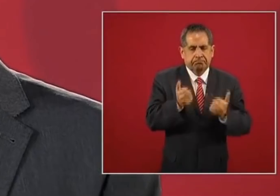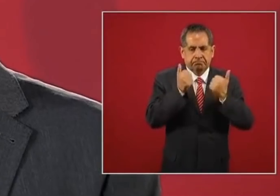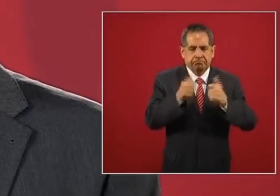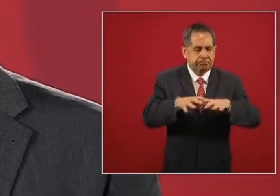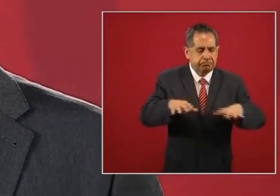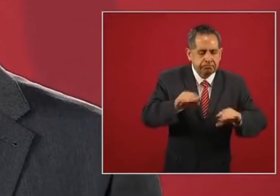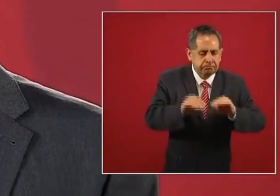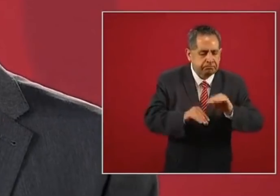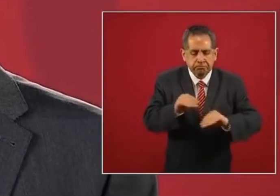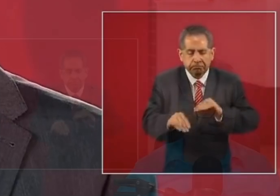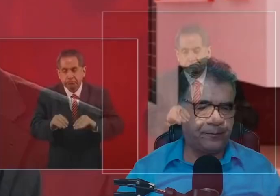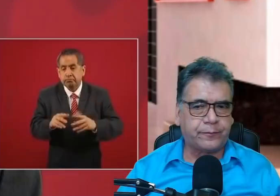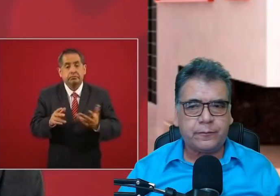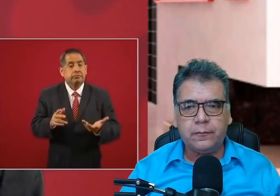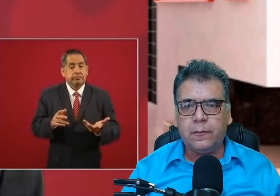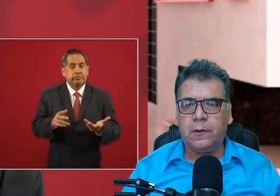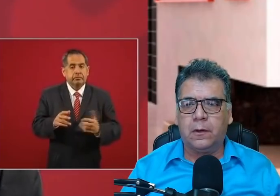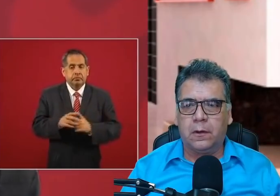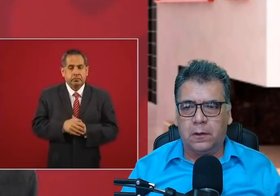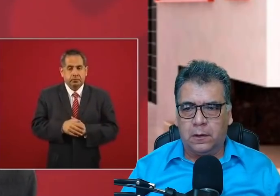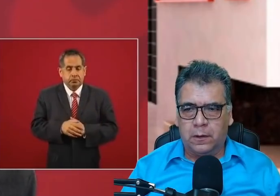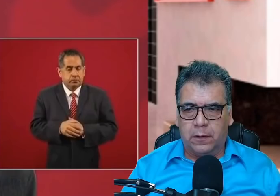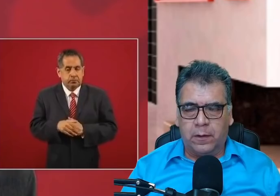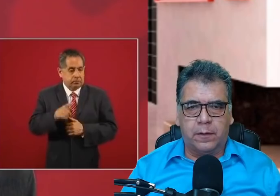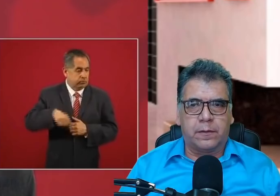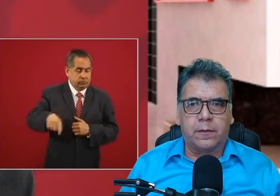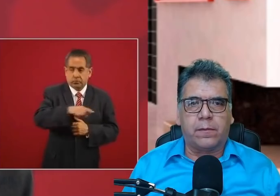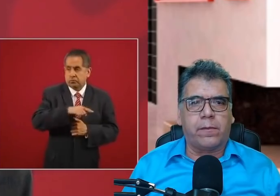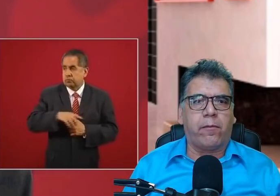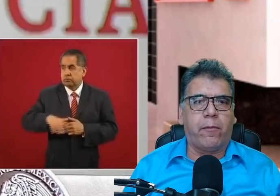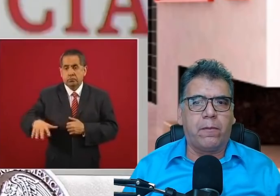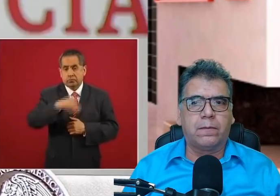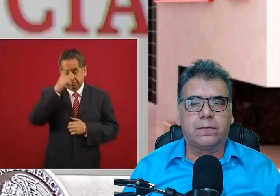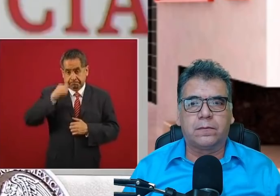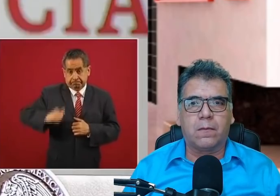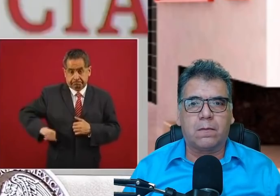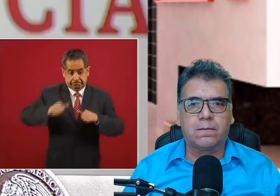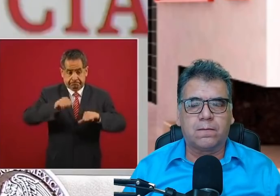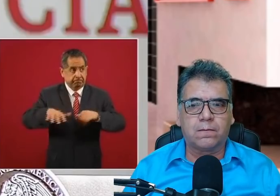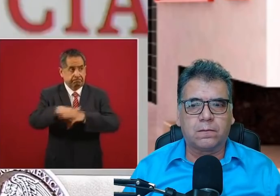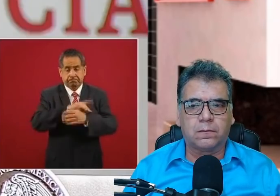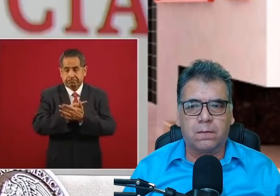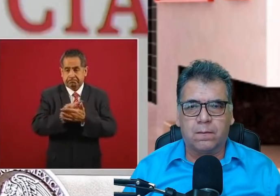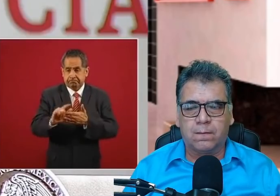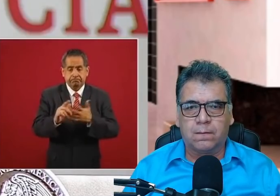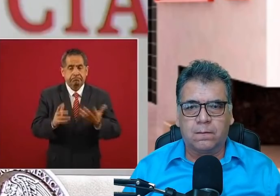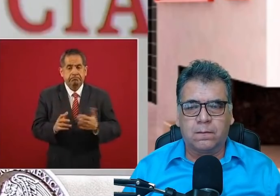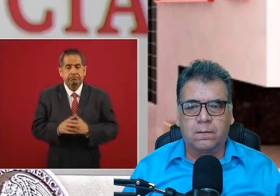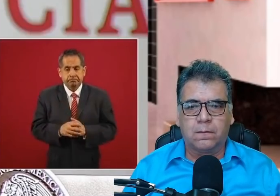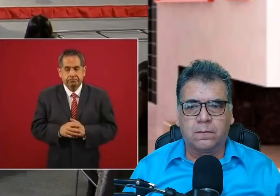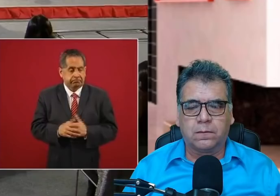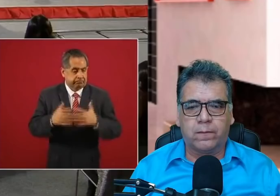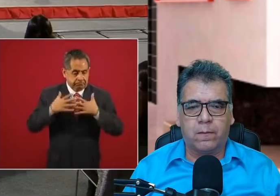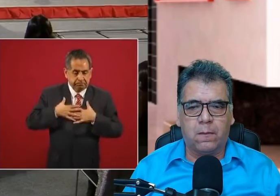que generalmente es un espacio libre de agentes infecciosos. Entonces, el equipo quirúrgico,